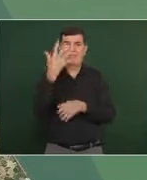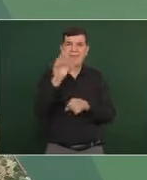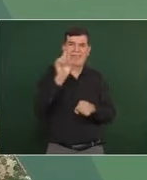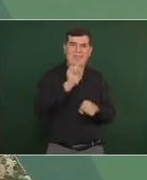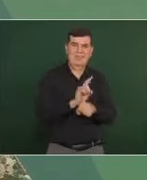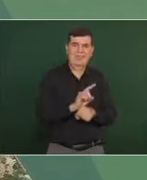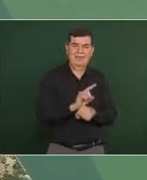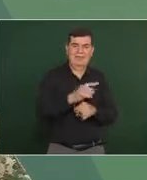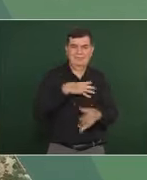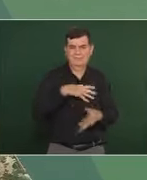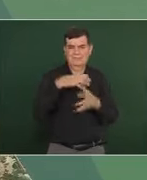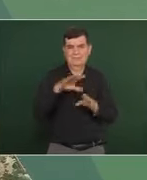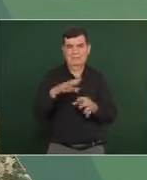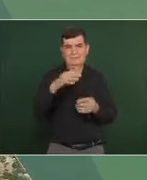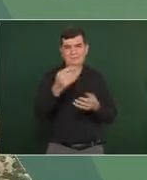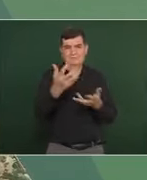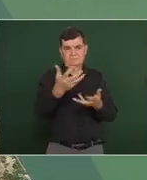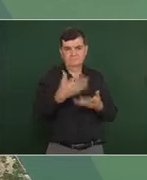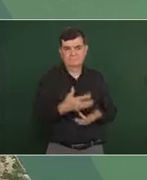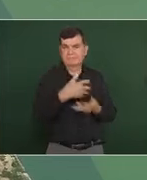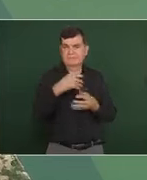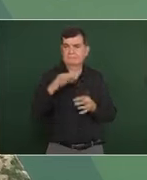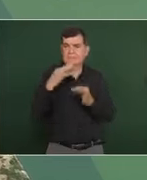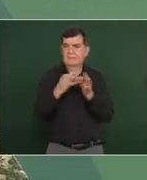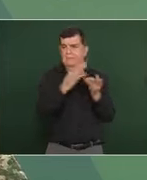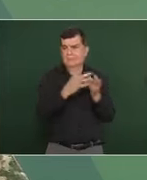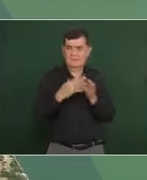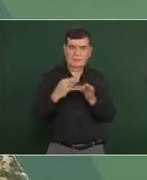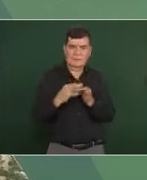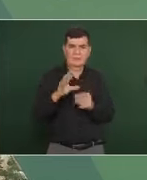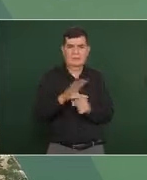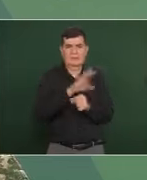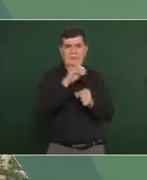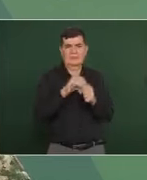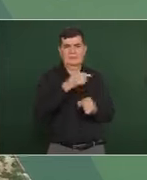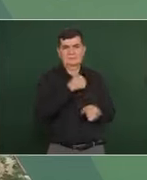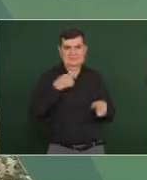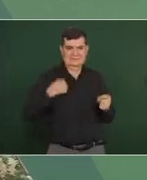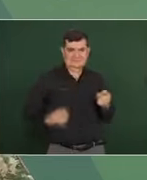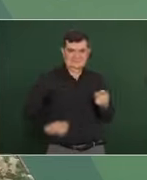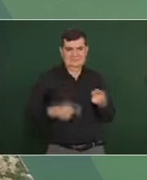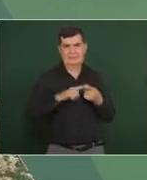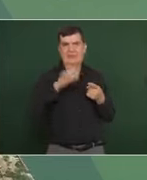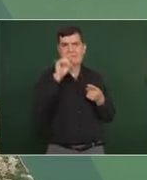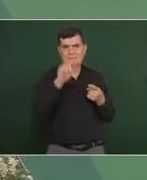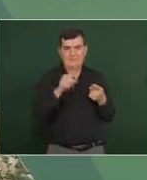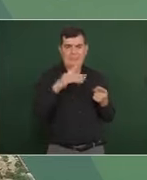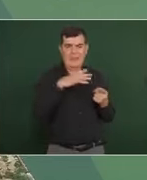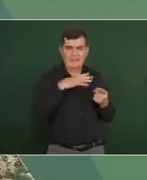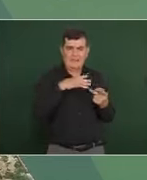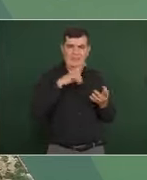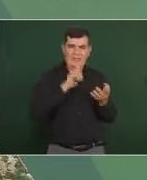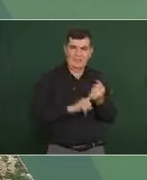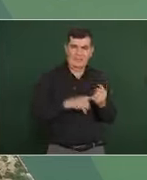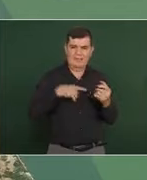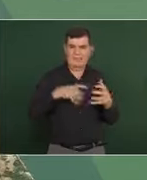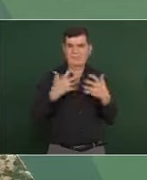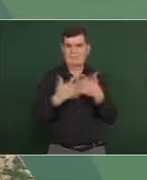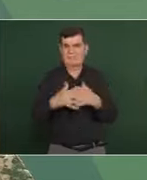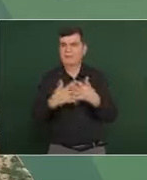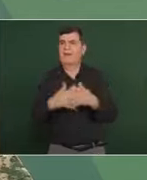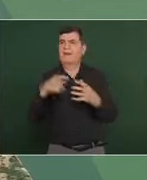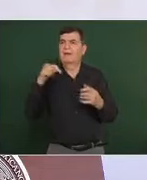días posteriores a que lleguen, ya esté cubierto lo que viene de China y también lo que las